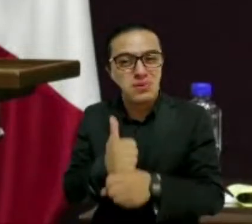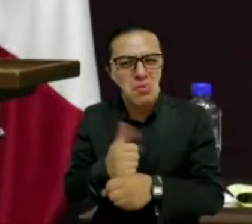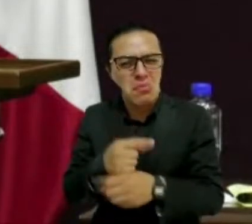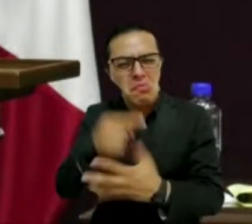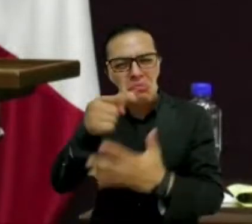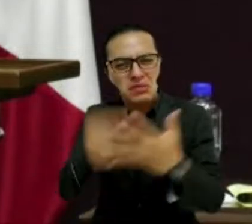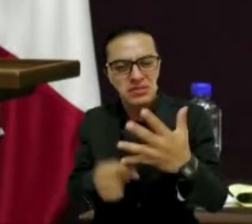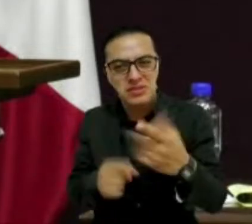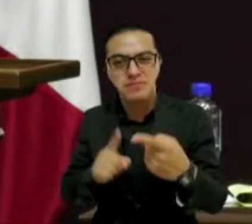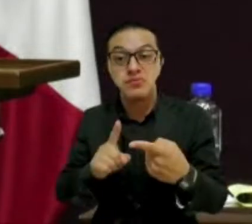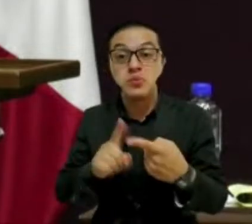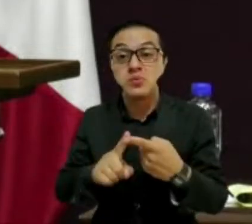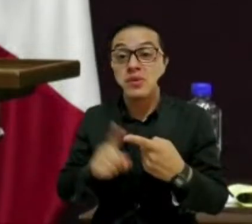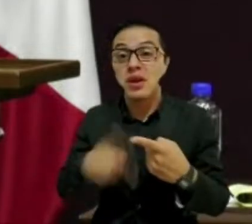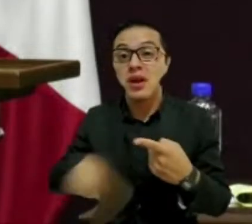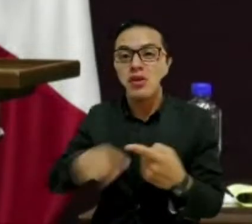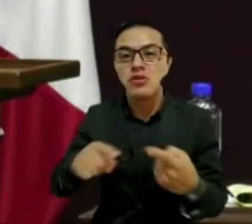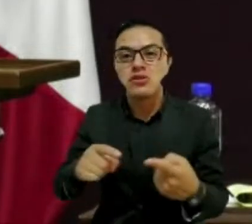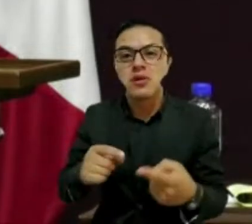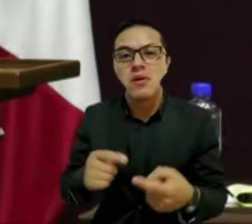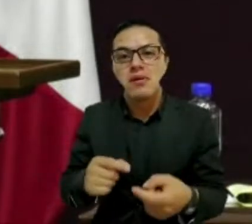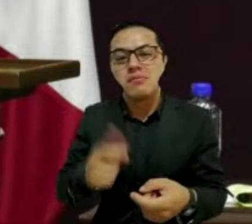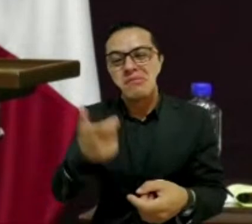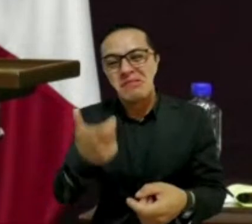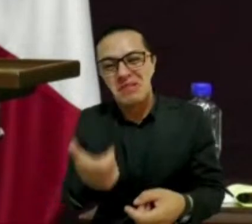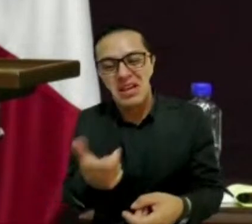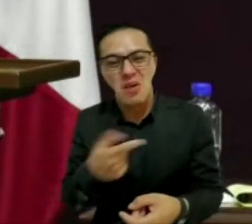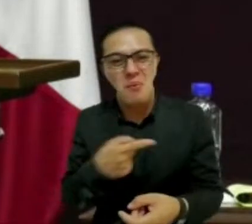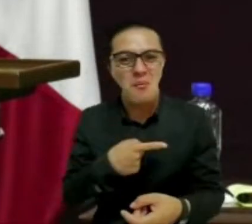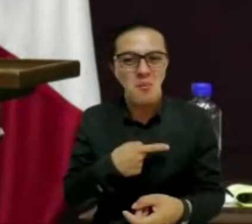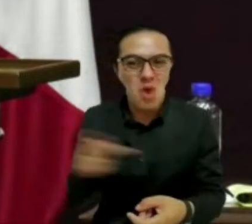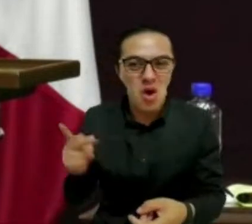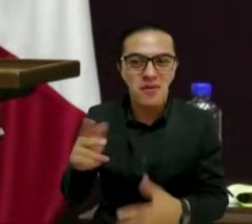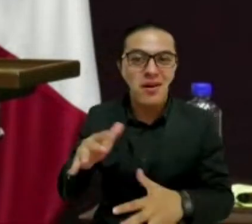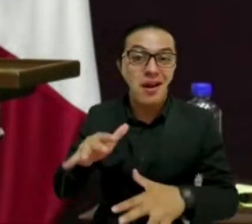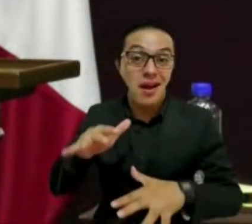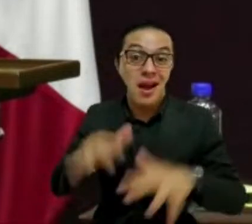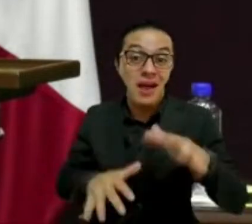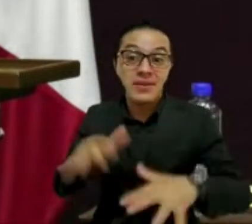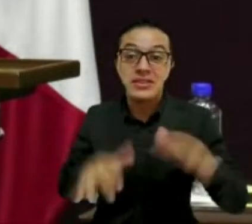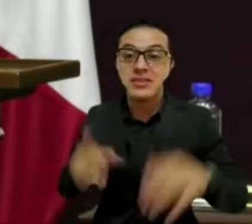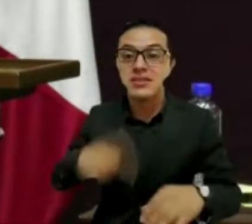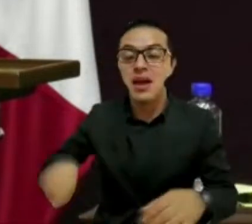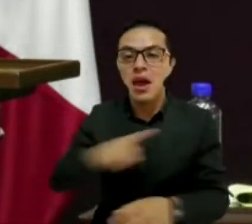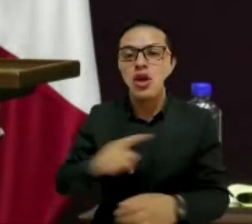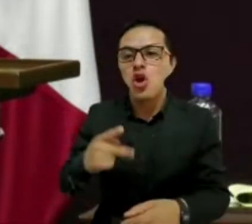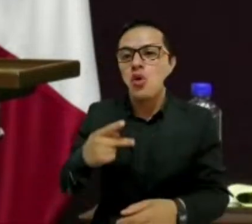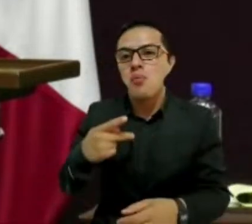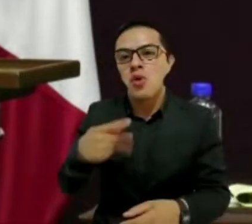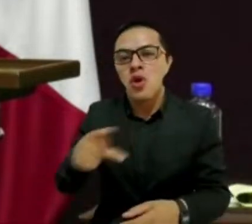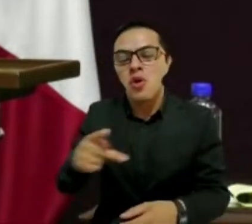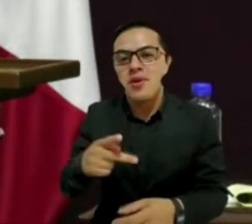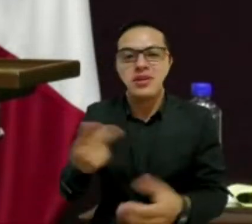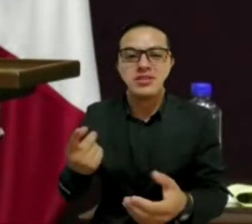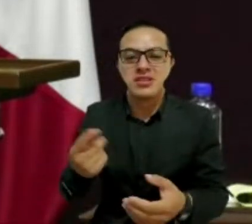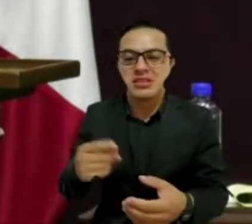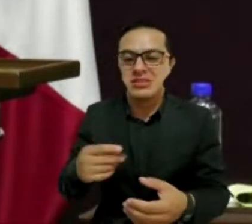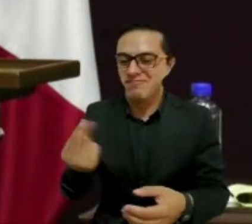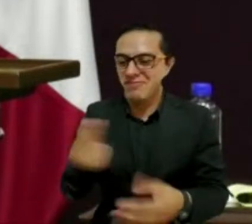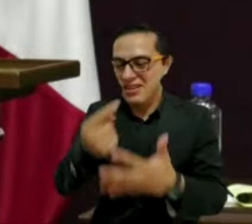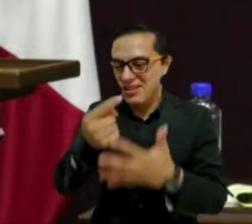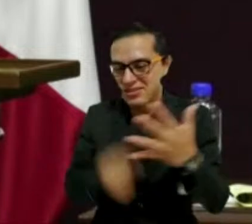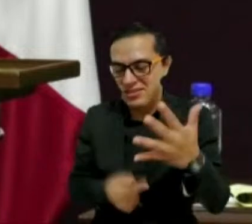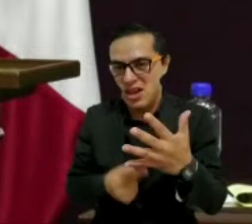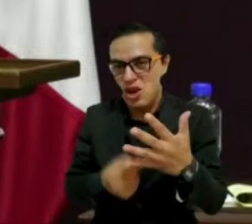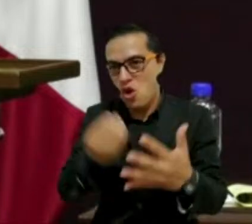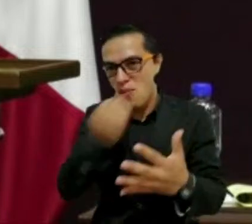A menudo hay dificultades para satisfacer sus necesidades básicas como alimentos, vivienda y atención médica,